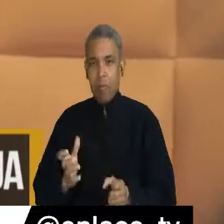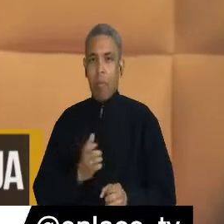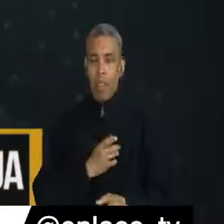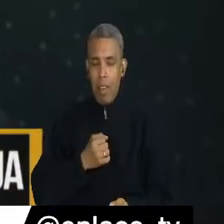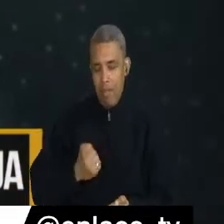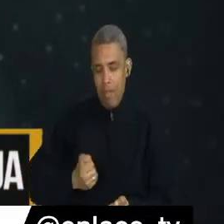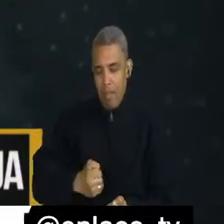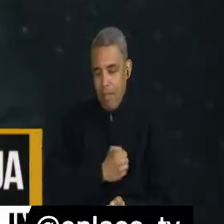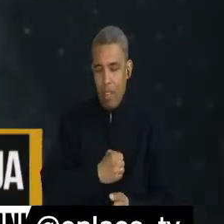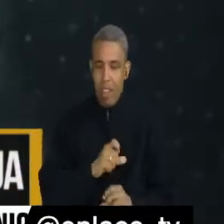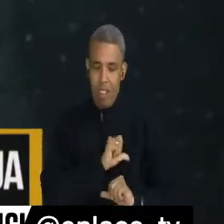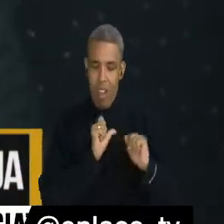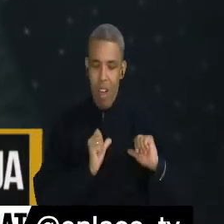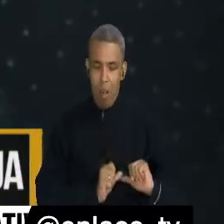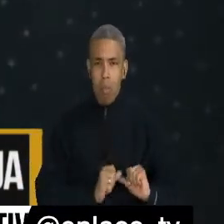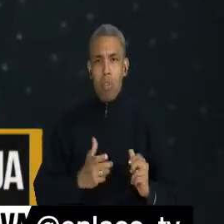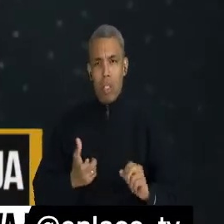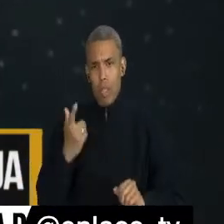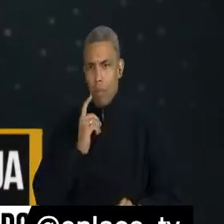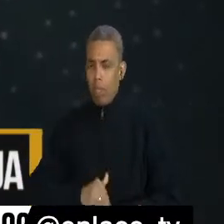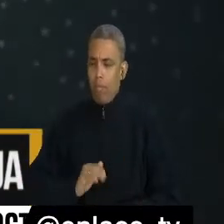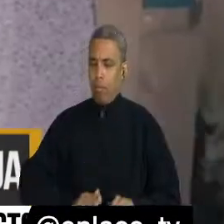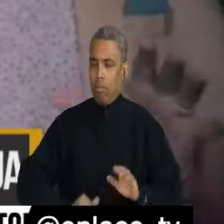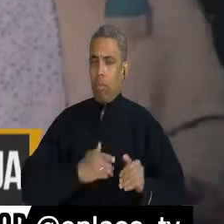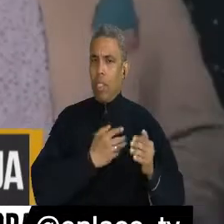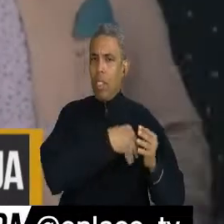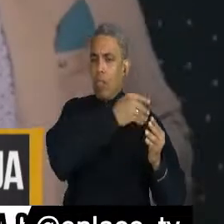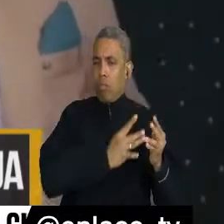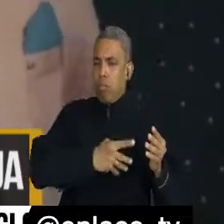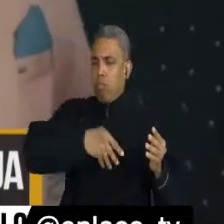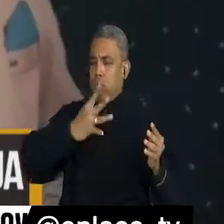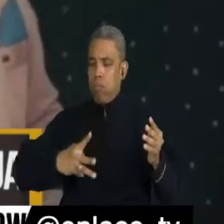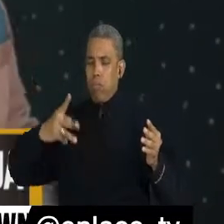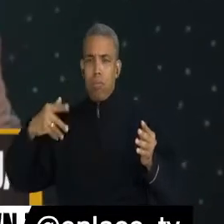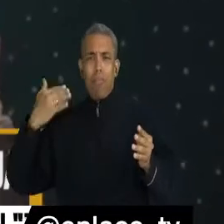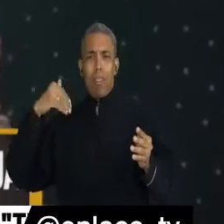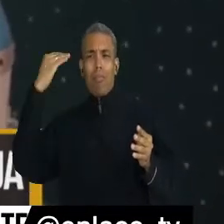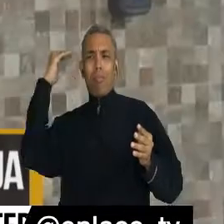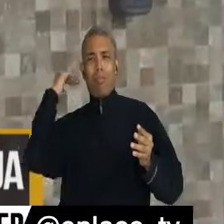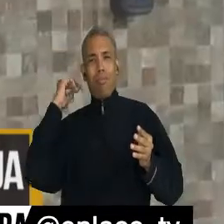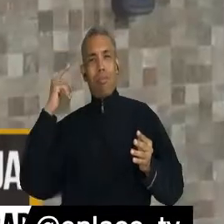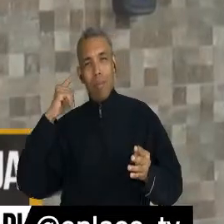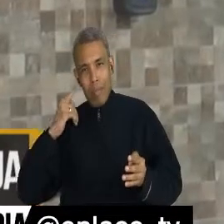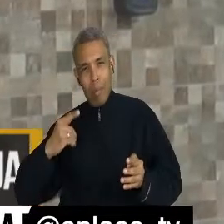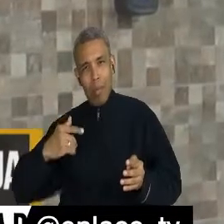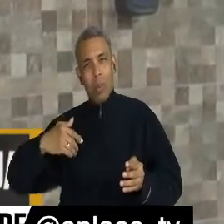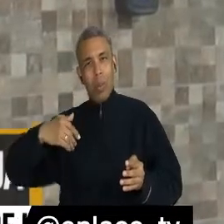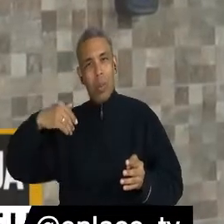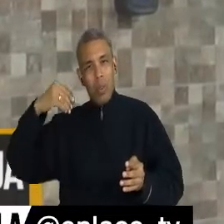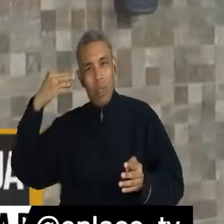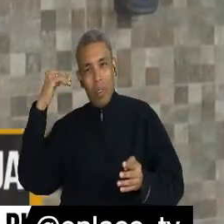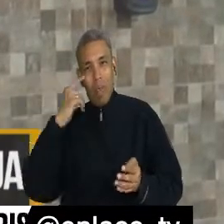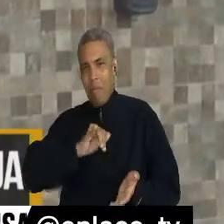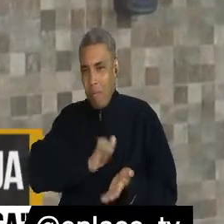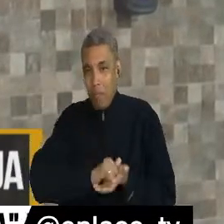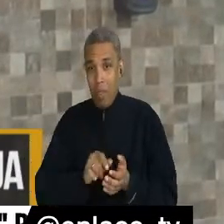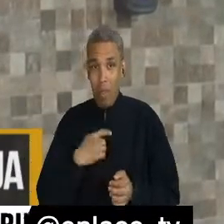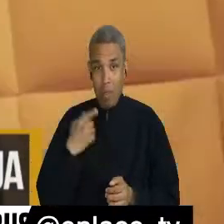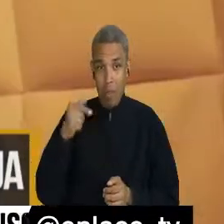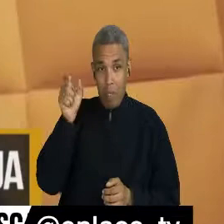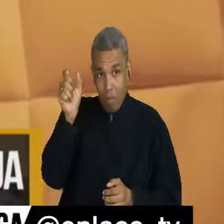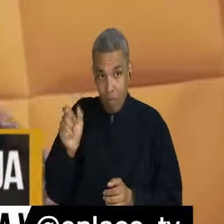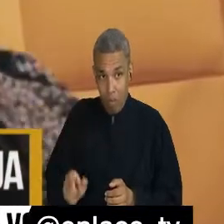tiene sonidos clásicos de la salsa con una interpretación romántica. Y lo hacemos junto con Arnold Moreno, él es integrante del grupo Niche, yo soy Ciro